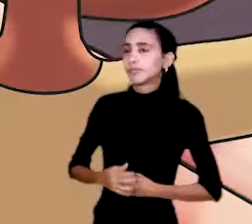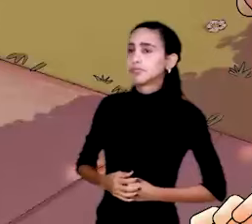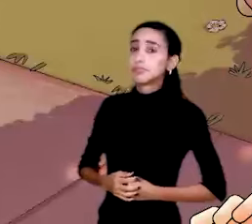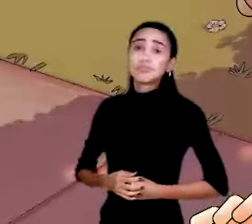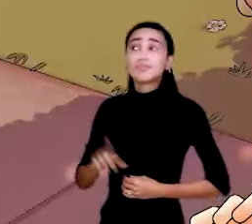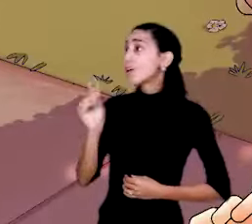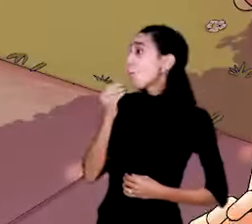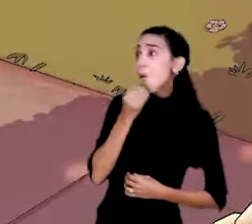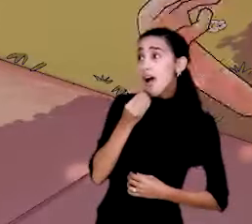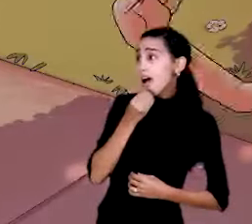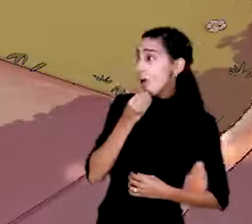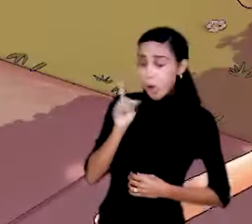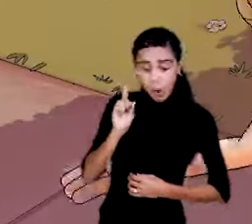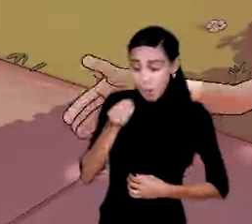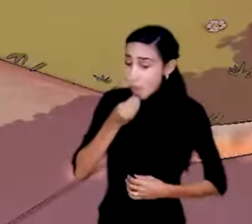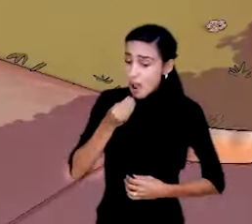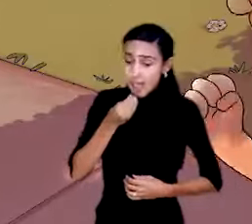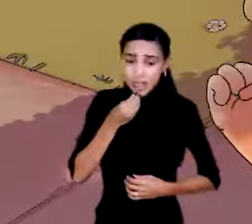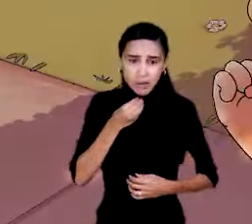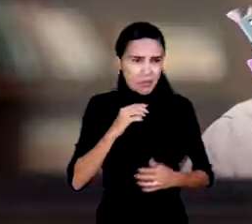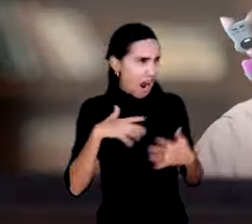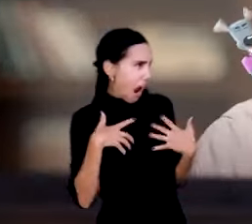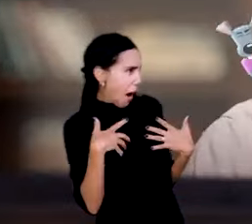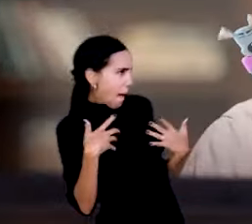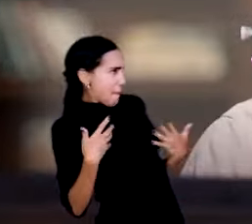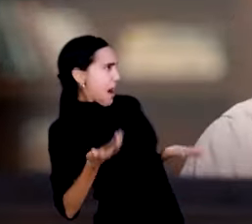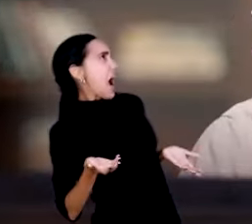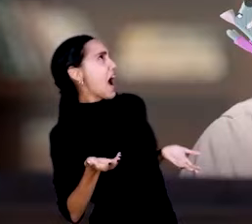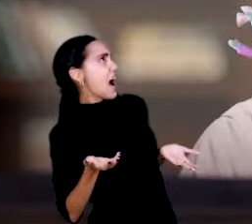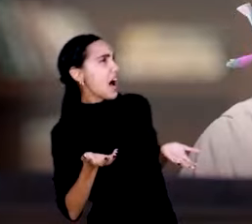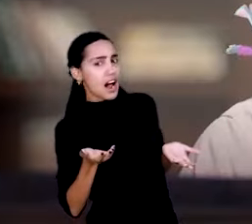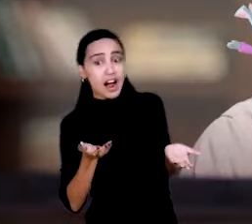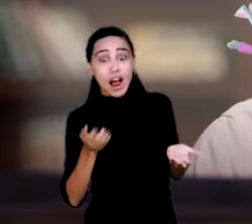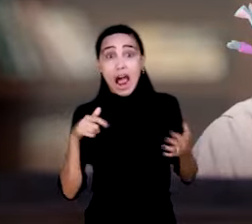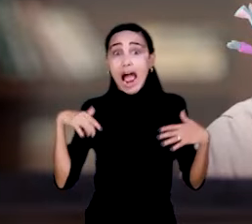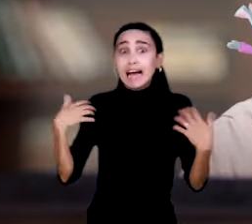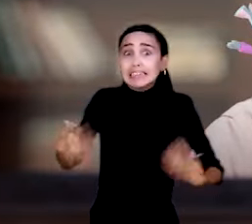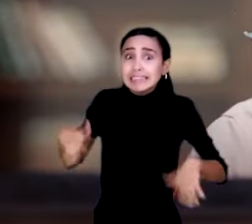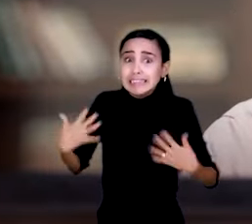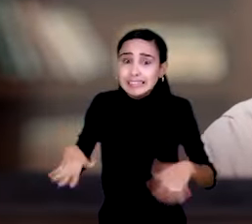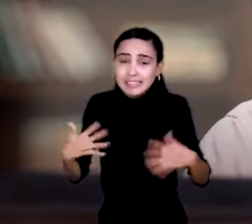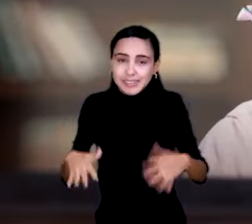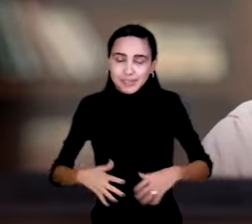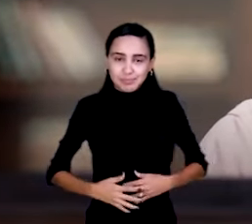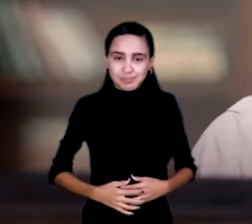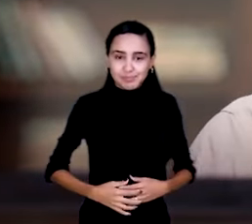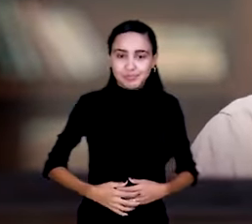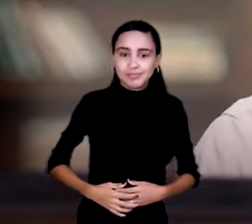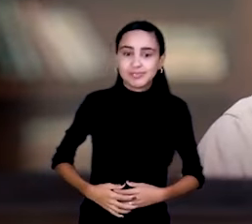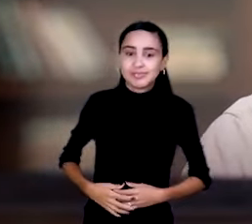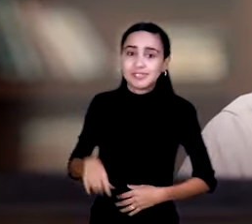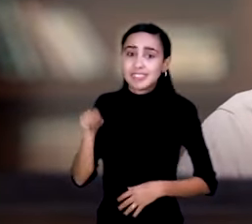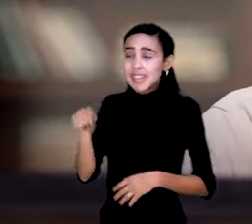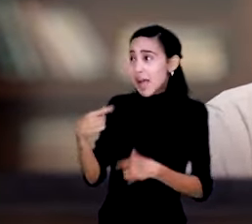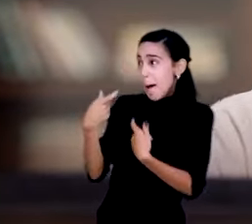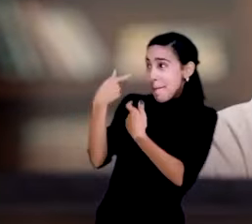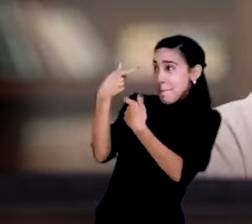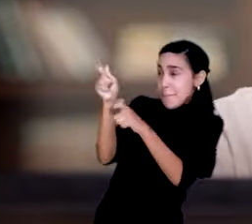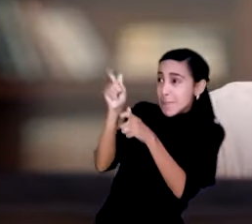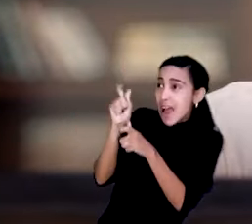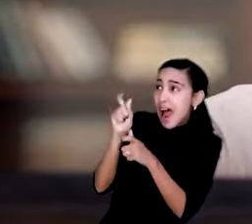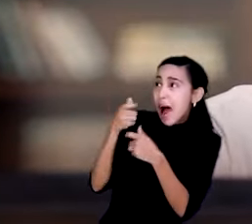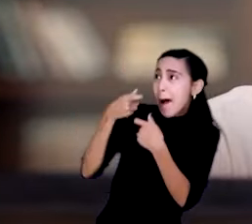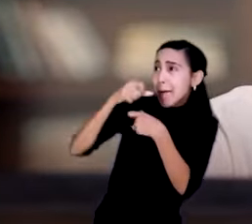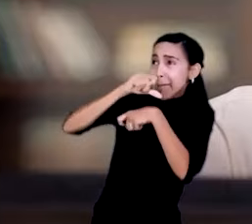¡No puedo! ¡Oye, pero qué te pasa! ¡Ahora sí exploté! Le pican el papalote. Y ahora